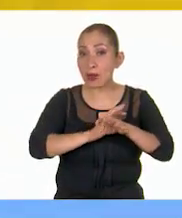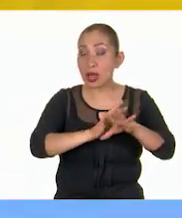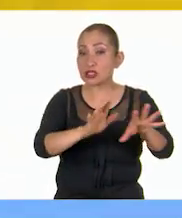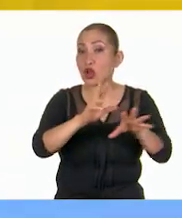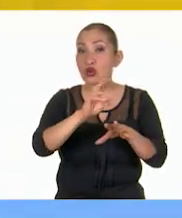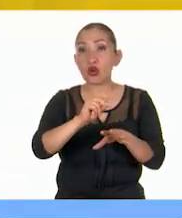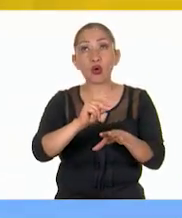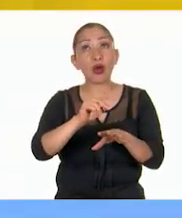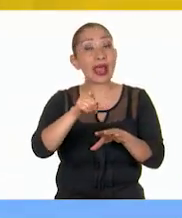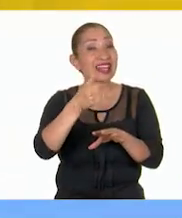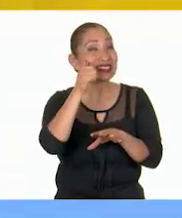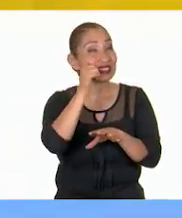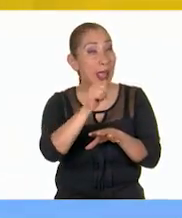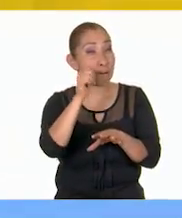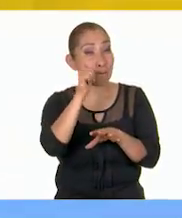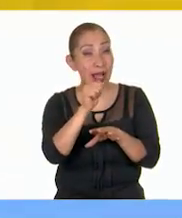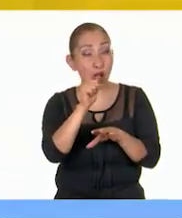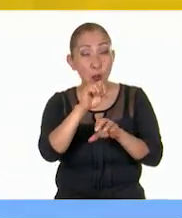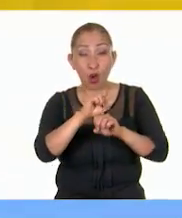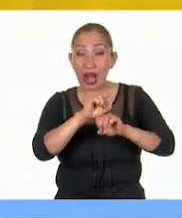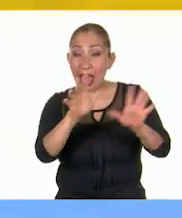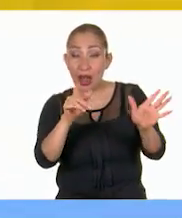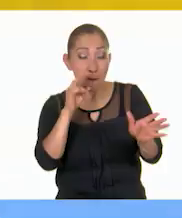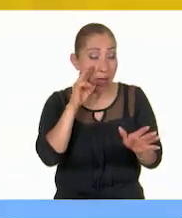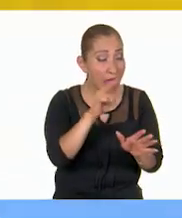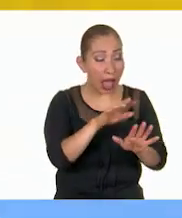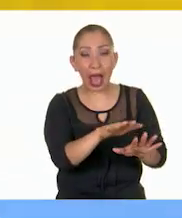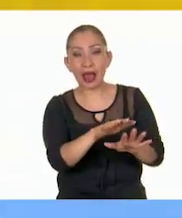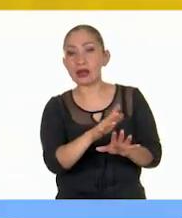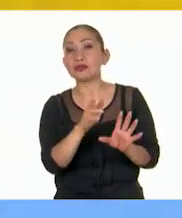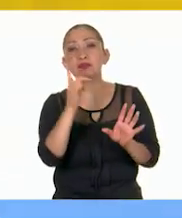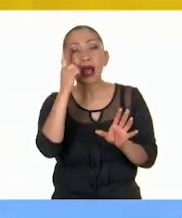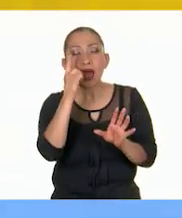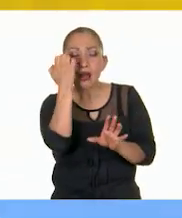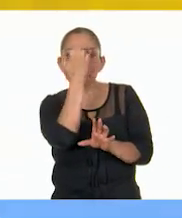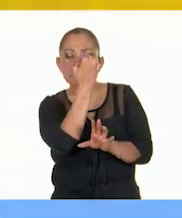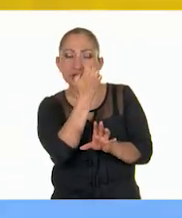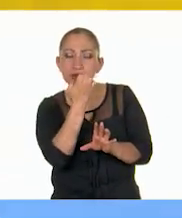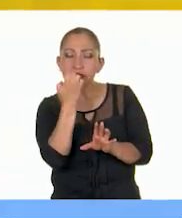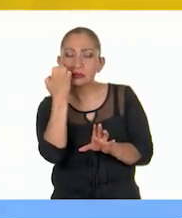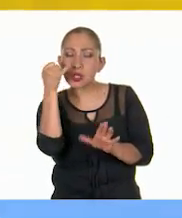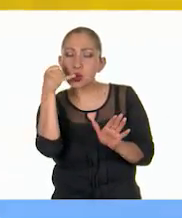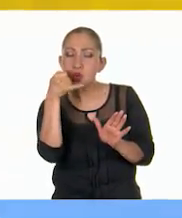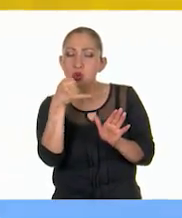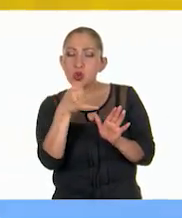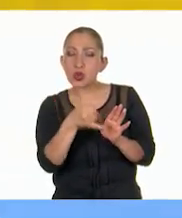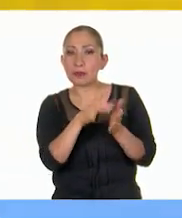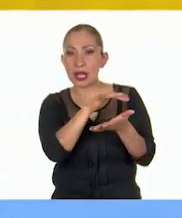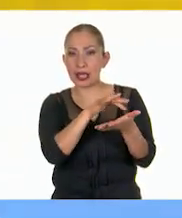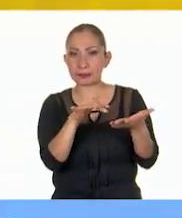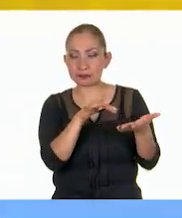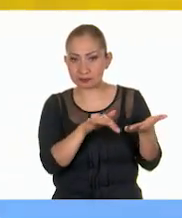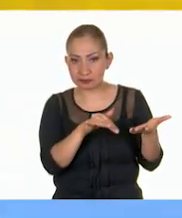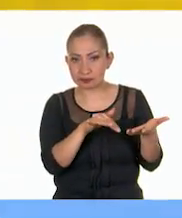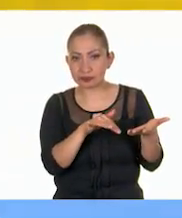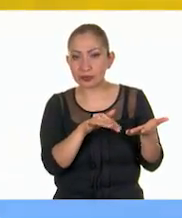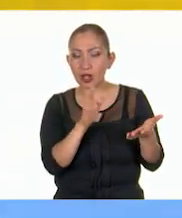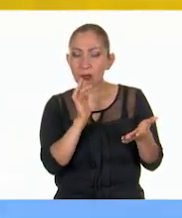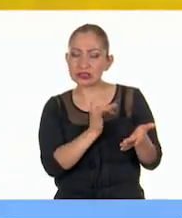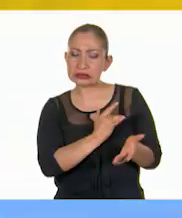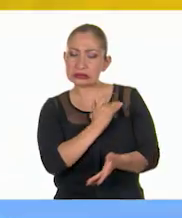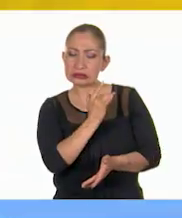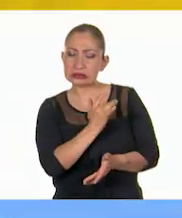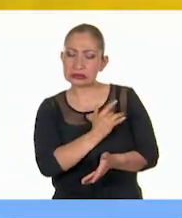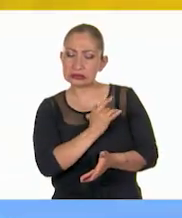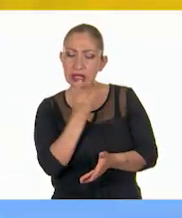no siempre es explícita y que para obtenerla debemos reflexionar sobre lo leído, hacer